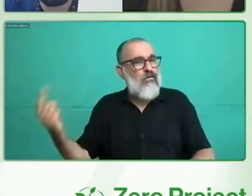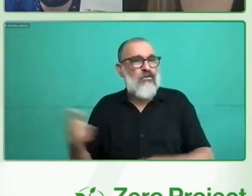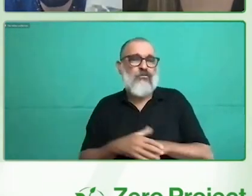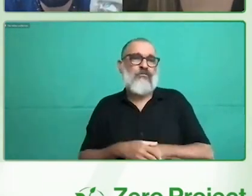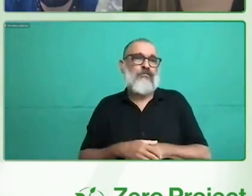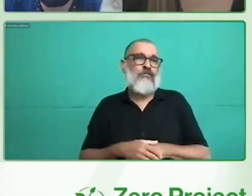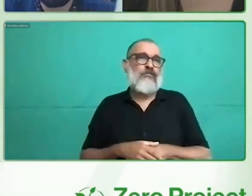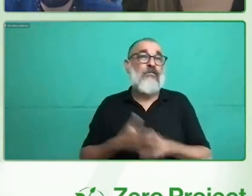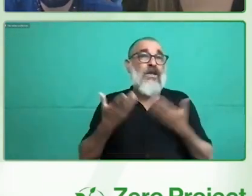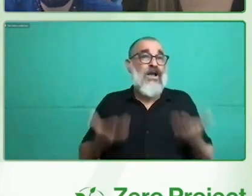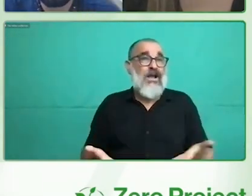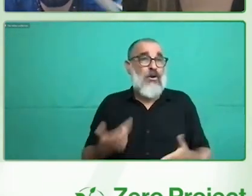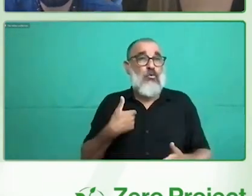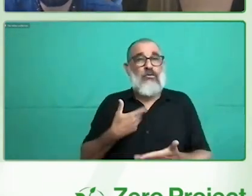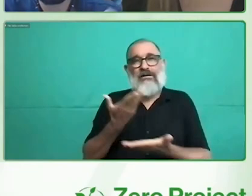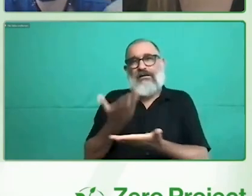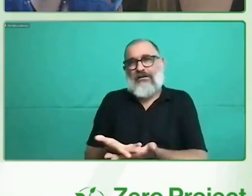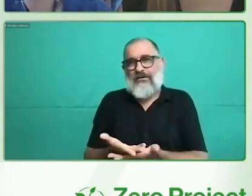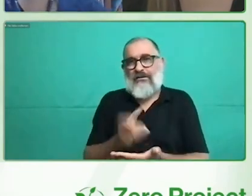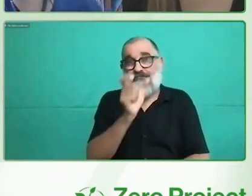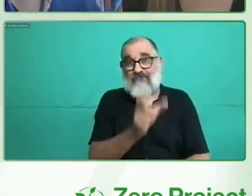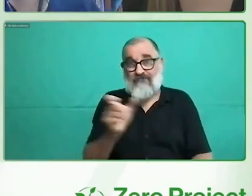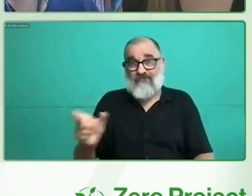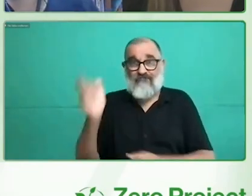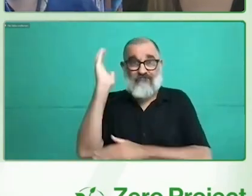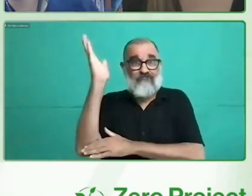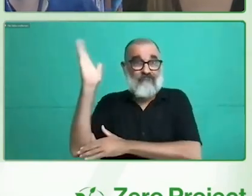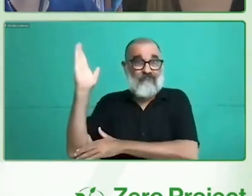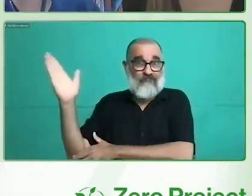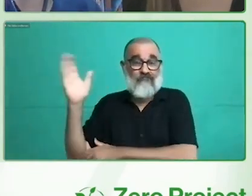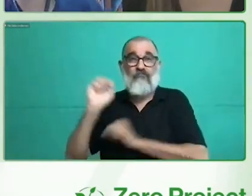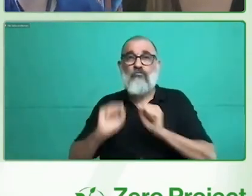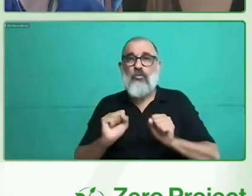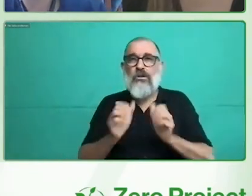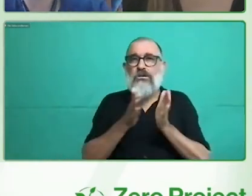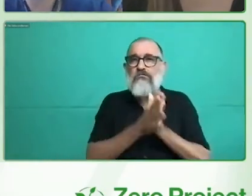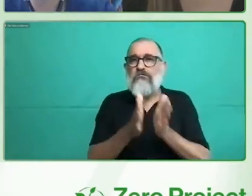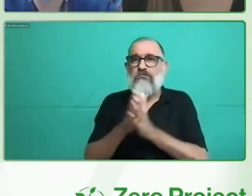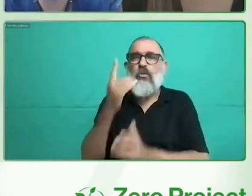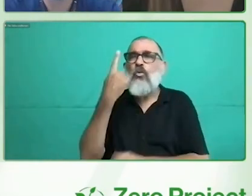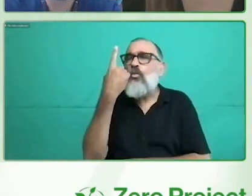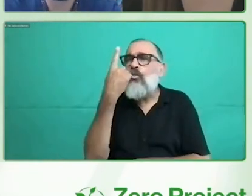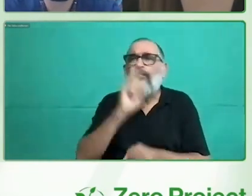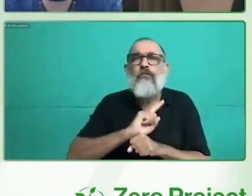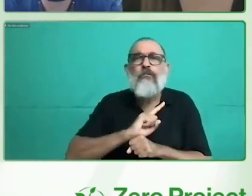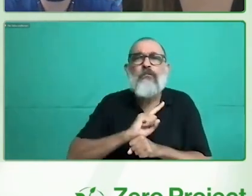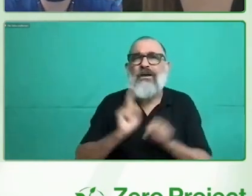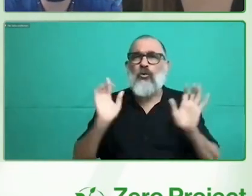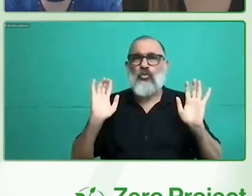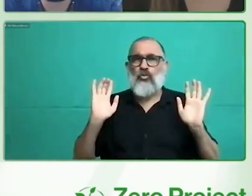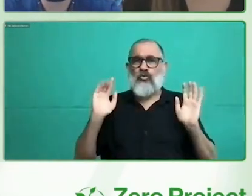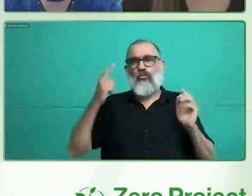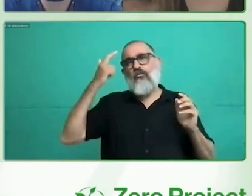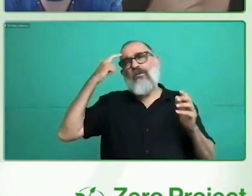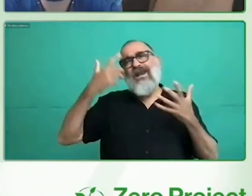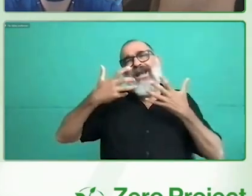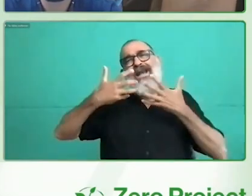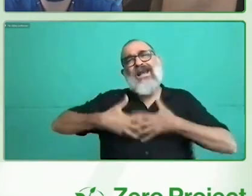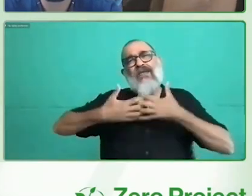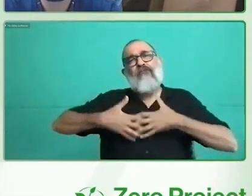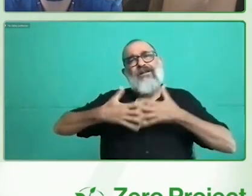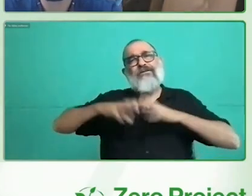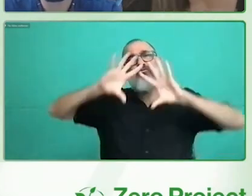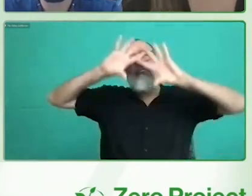que esperan de sus respectivos proyectos para el futuro. Vamos a comenzar con Jimena, en el mismo orden que hicimos este panel.